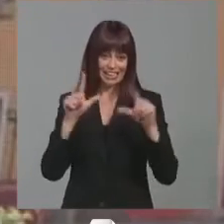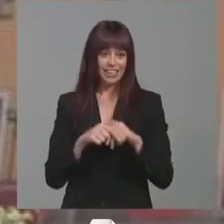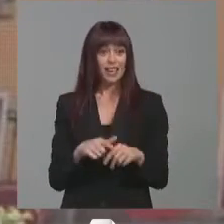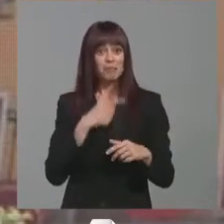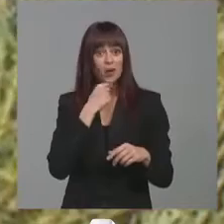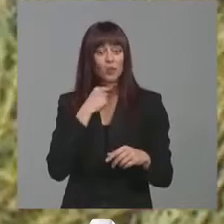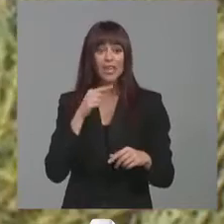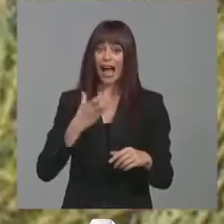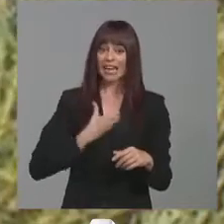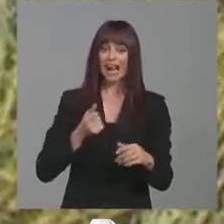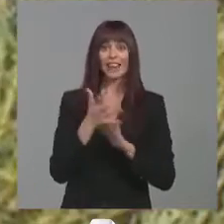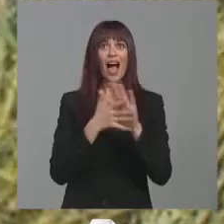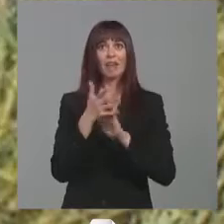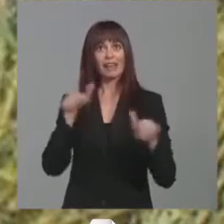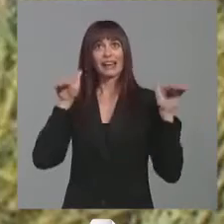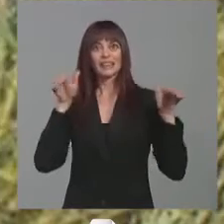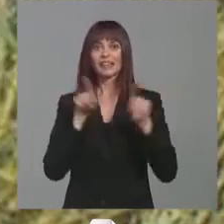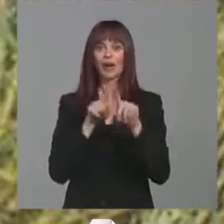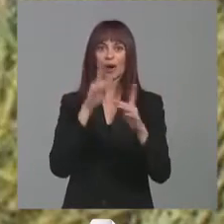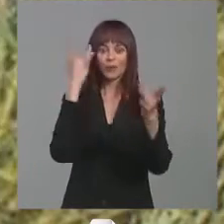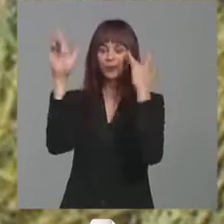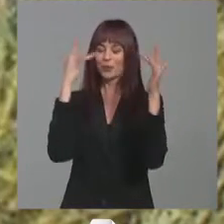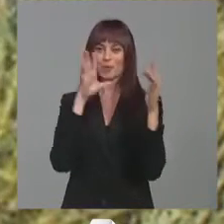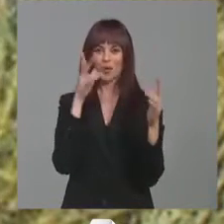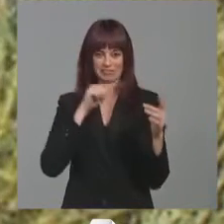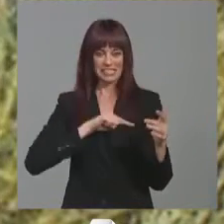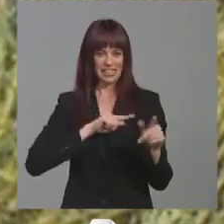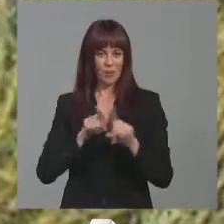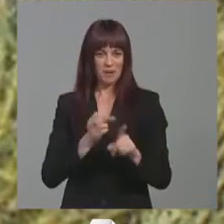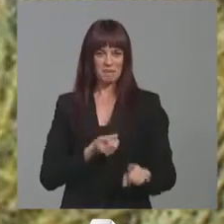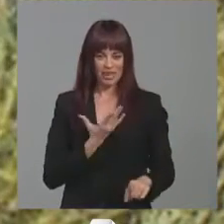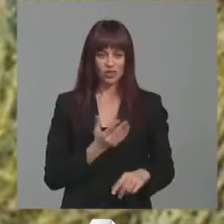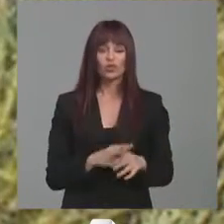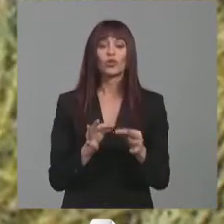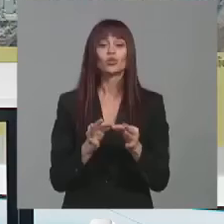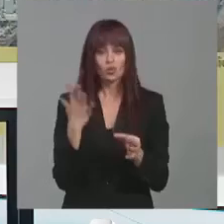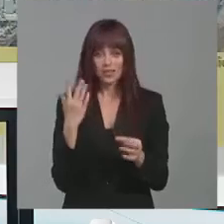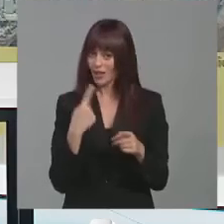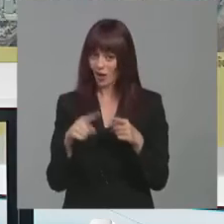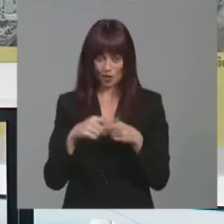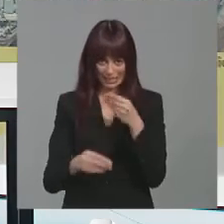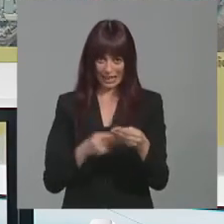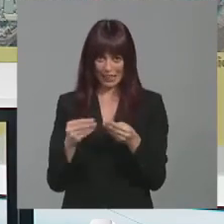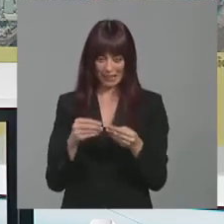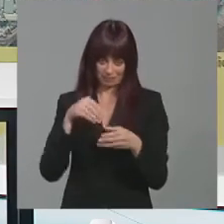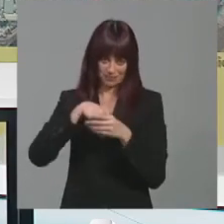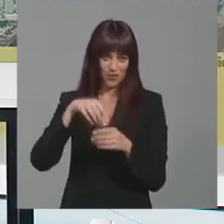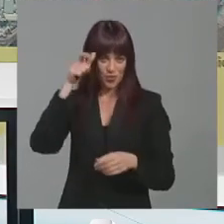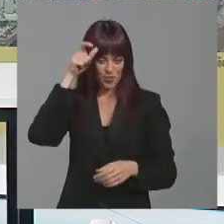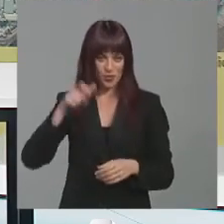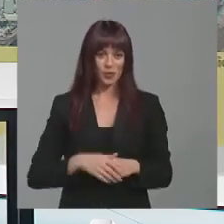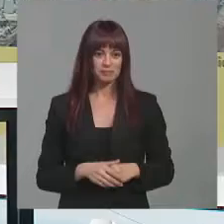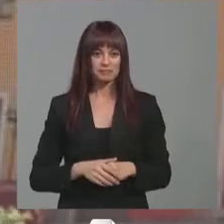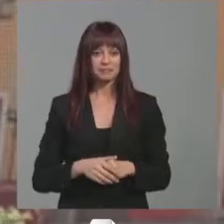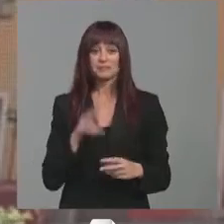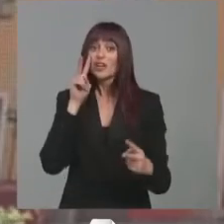los ojos cuando hablan de su municipio Porque se ve que realmente lo viven con mucha pasión que muchas suerte en todo lo que haga en su municipio nos vamos nos